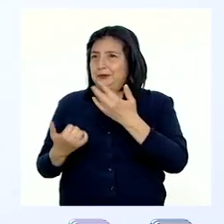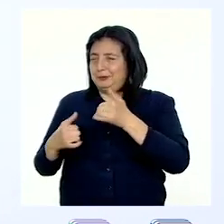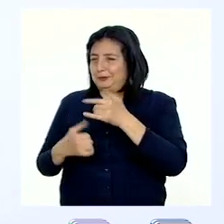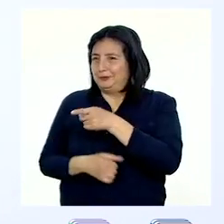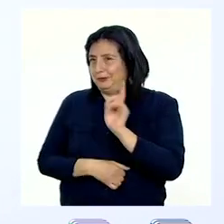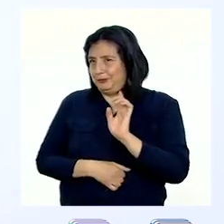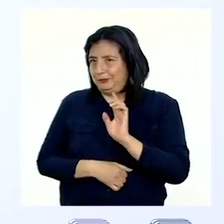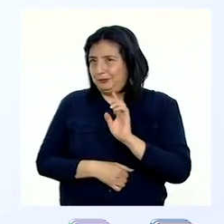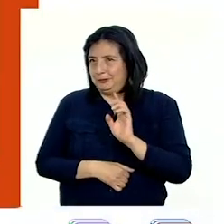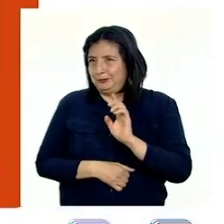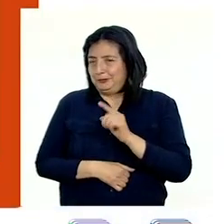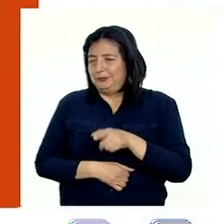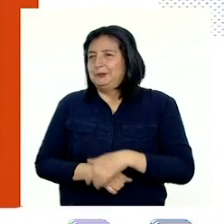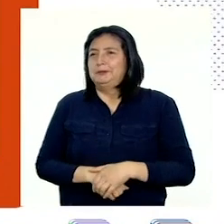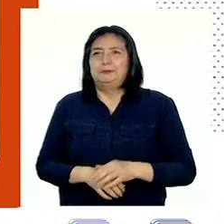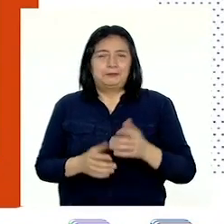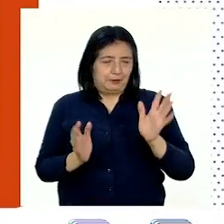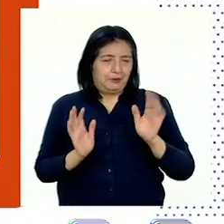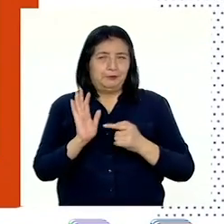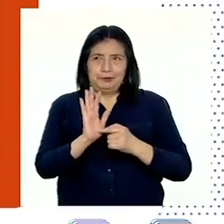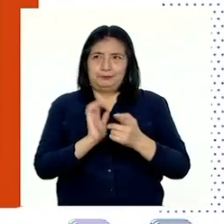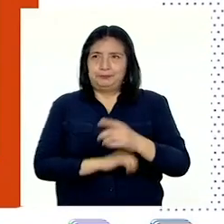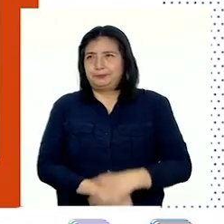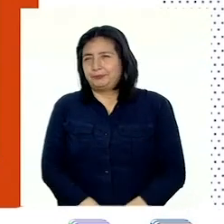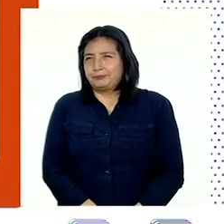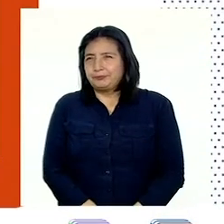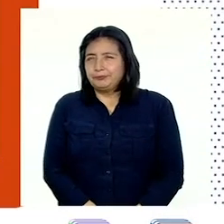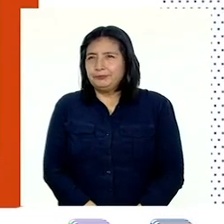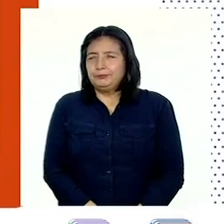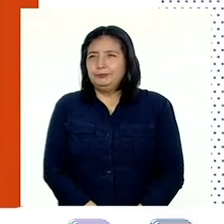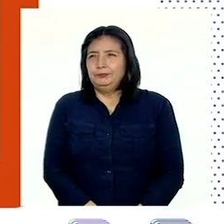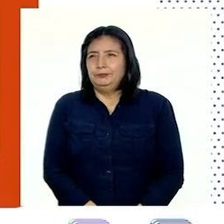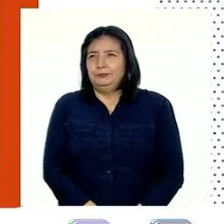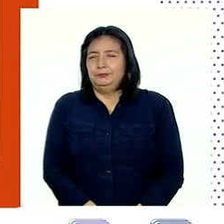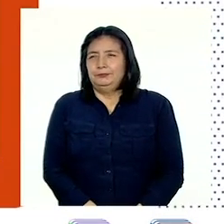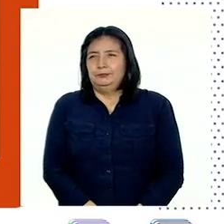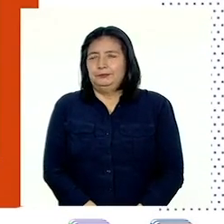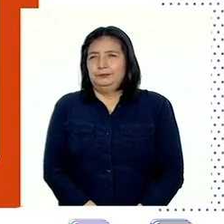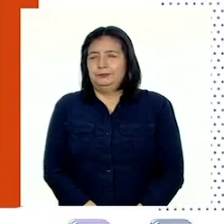jugamos una partida? A ver, les muestro.